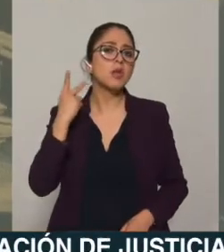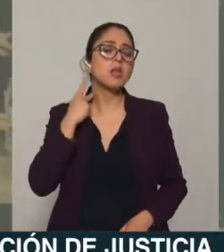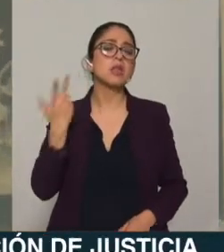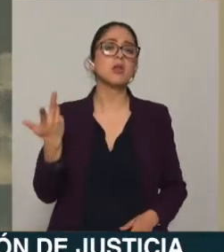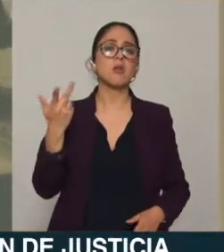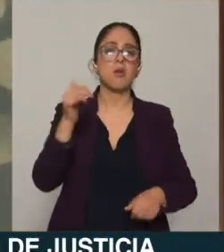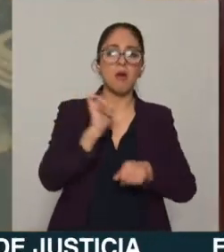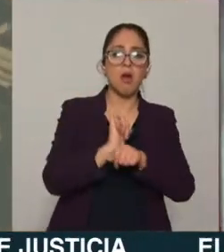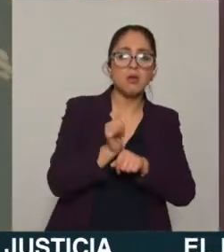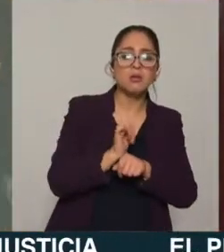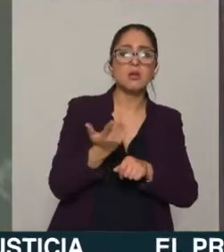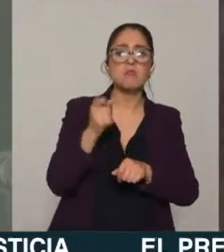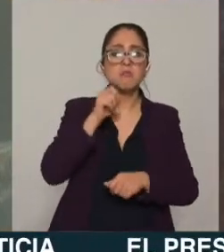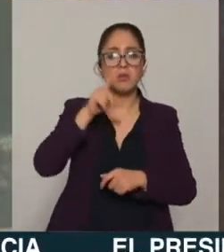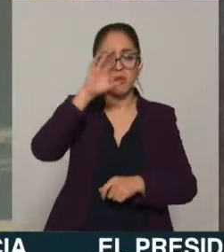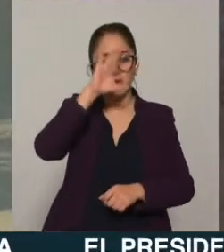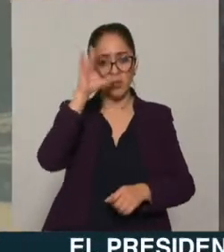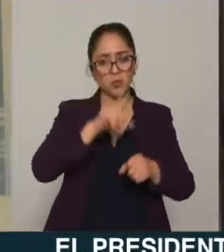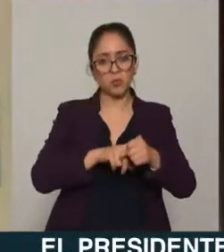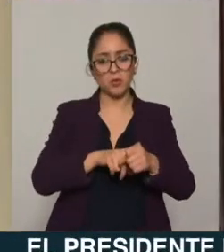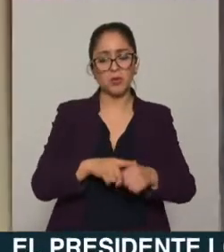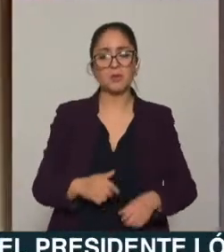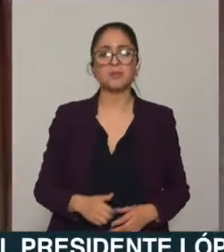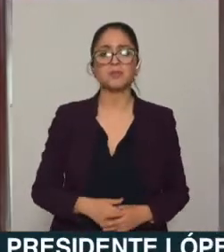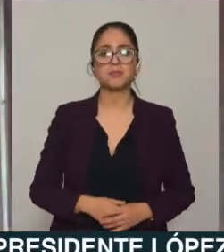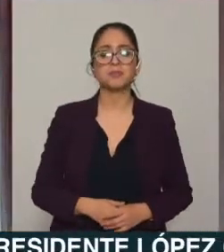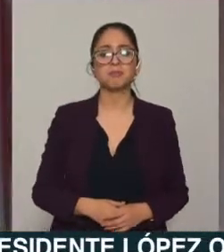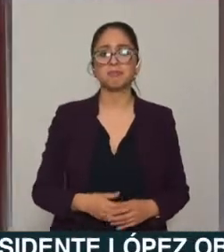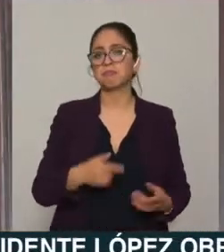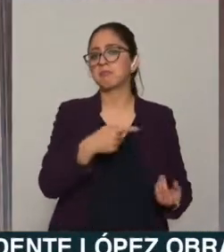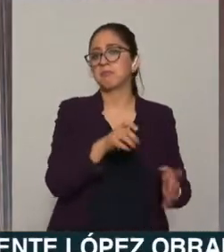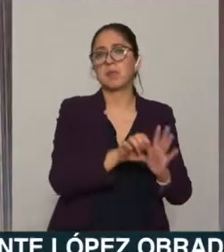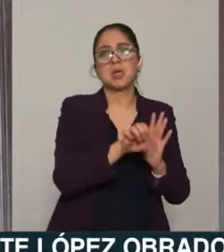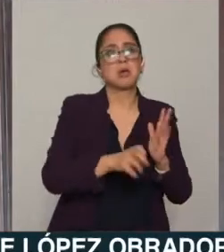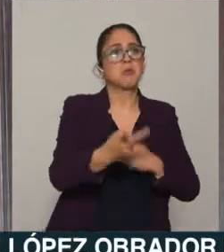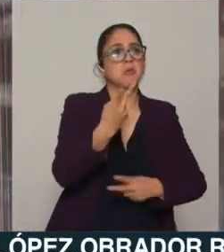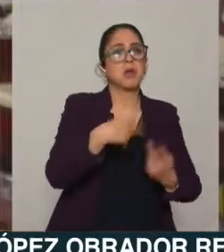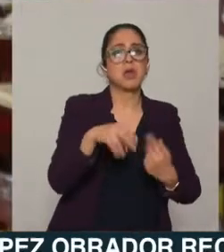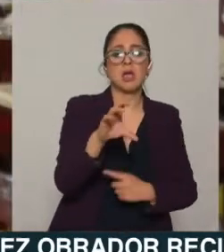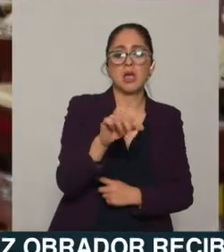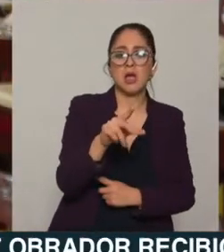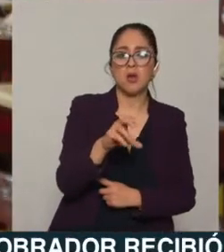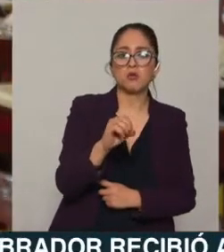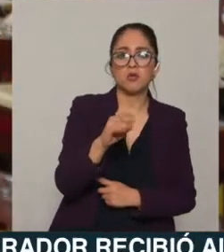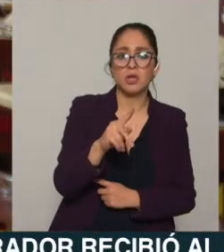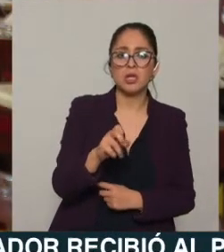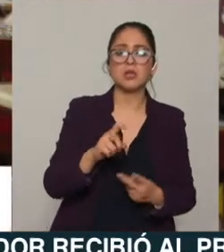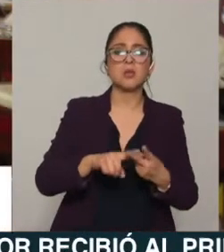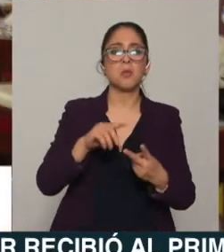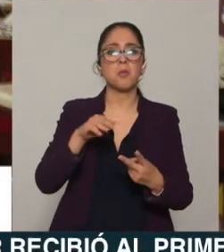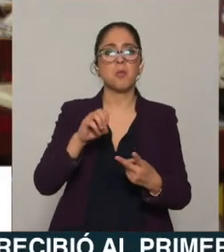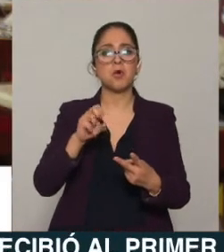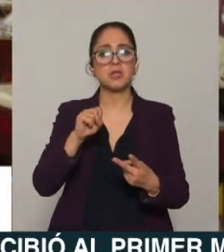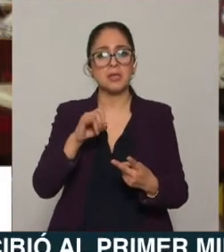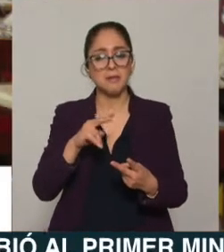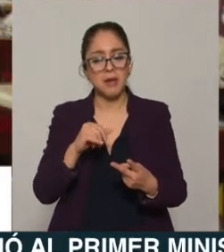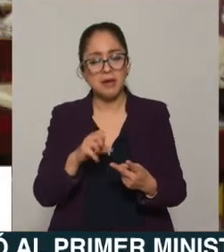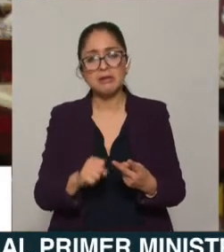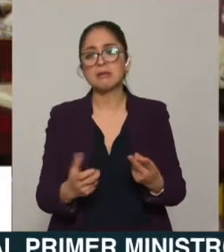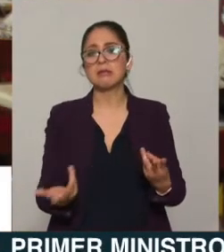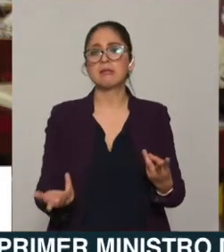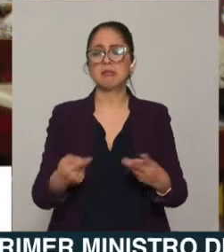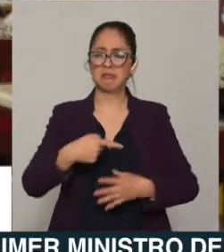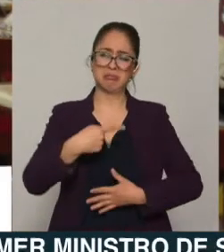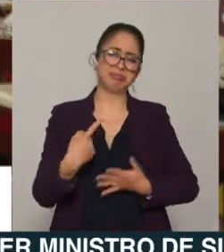y cultural. Gente de la talla de Carlos Fuentes, Monsiváis, bueno,